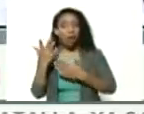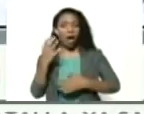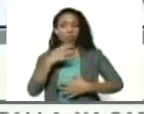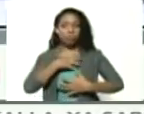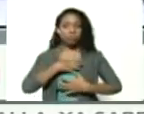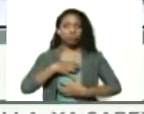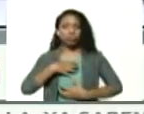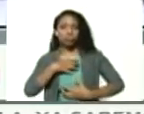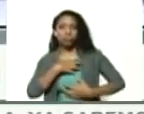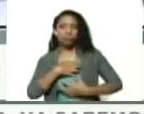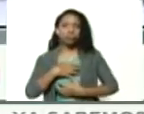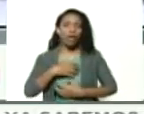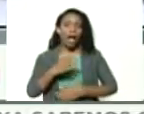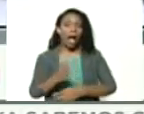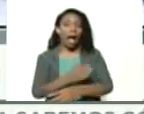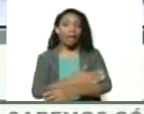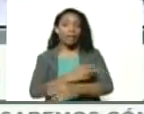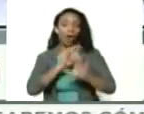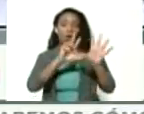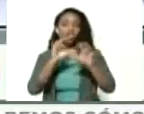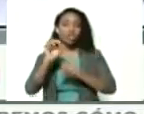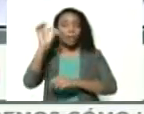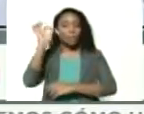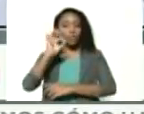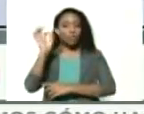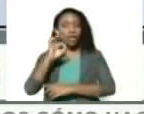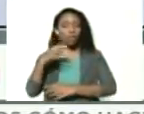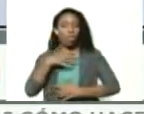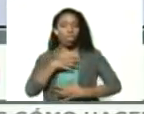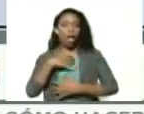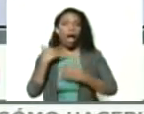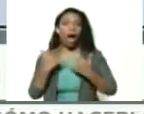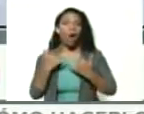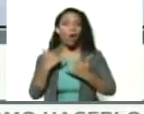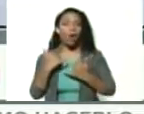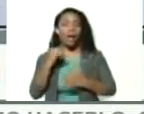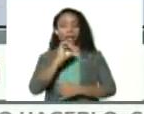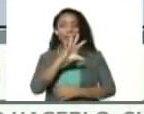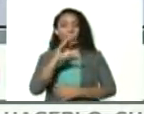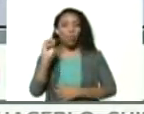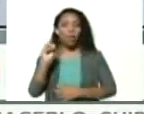asintomáticos. Antes era el 80% asintomático, ahora apenas el